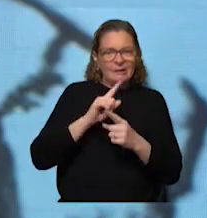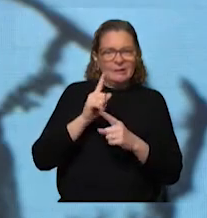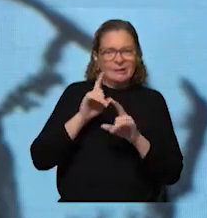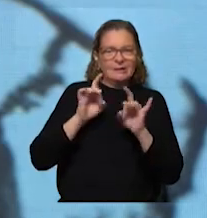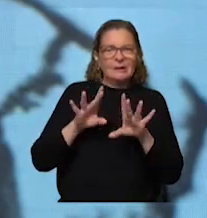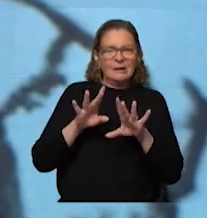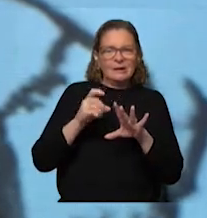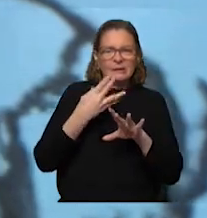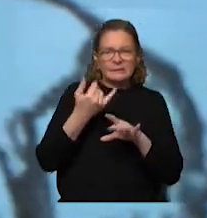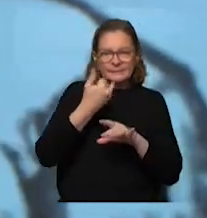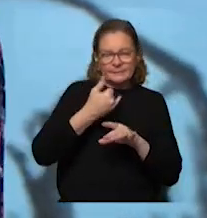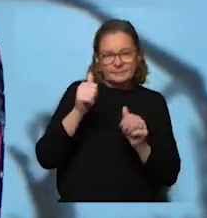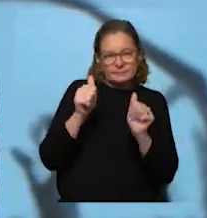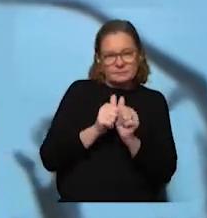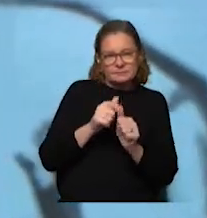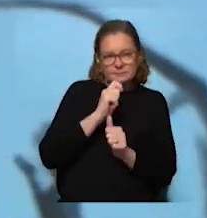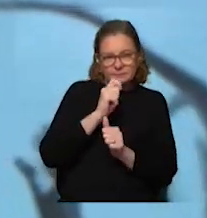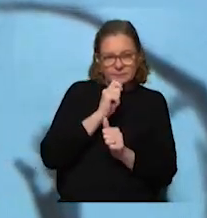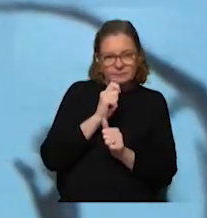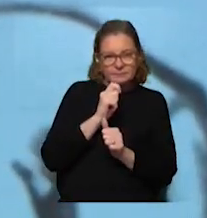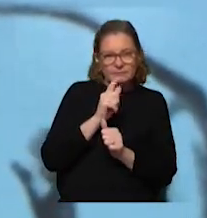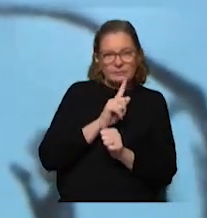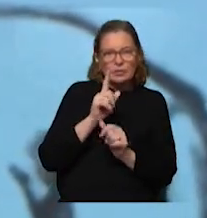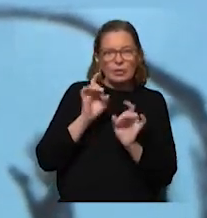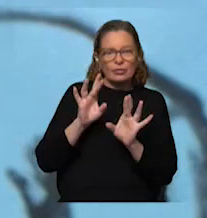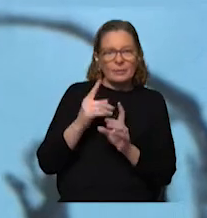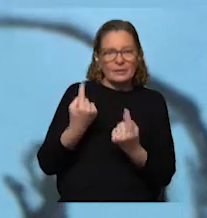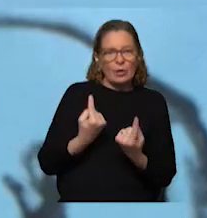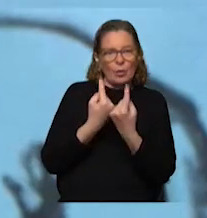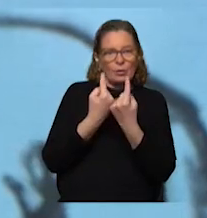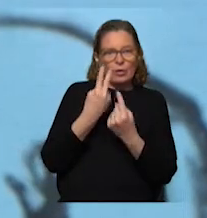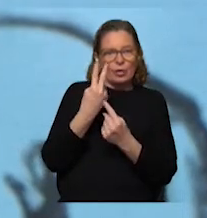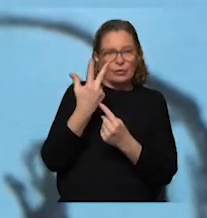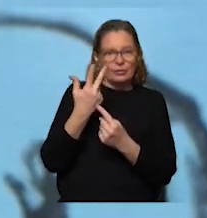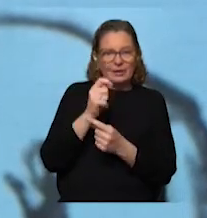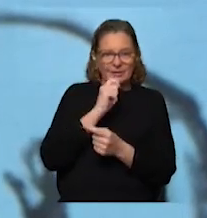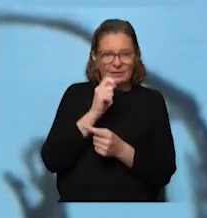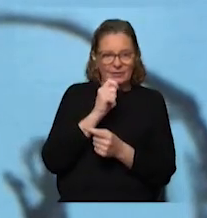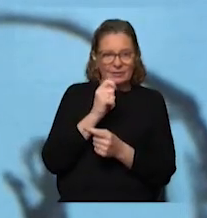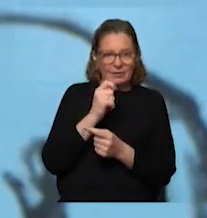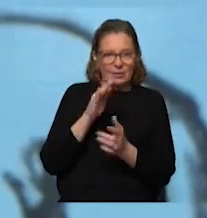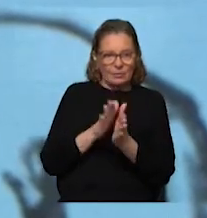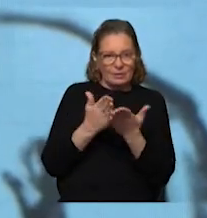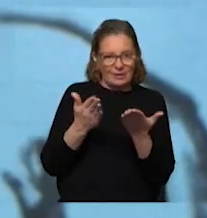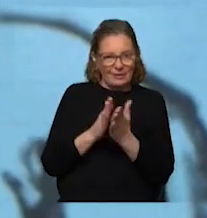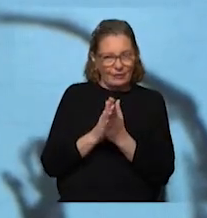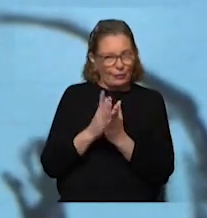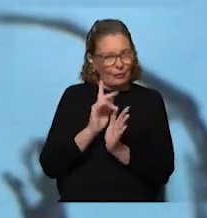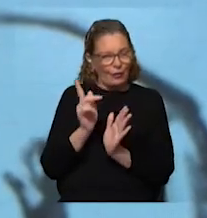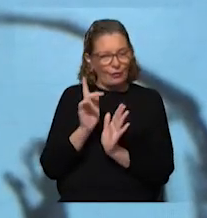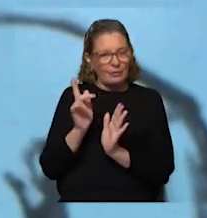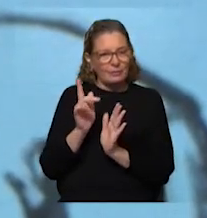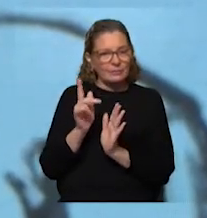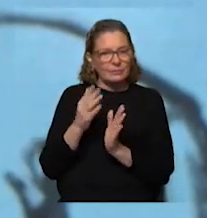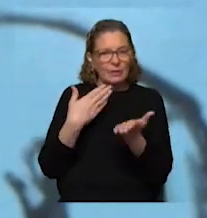solo porque como Ah Bueno dale nos juntamos y haces una entrevista pero no era solo ese único encuentro o dos o tres entrevistas no es un libro de entrevistas Entonces como Bueno